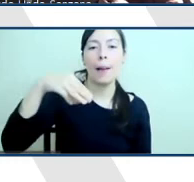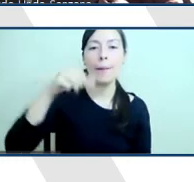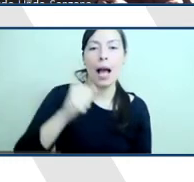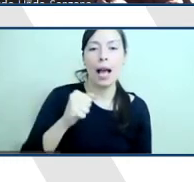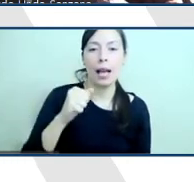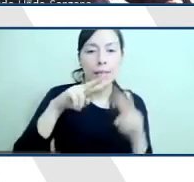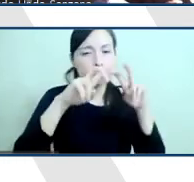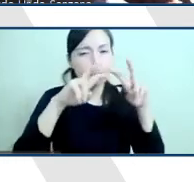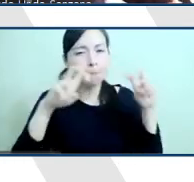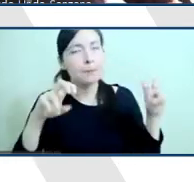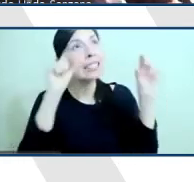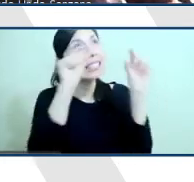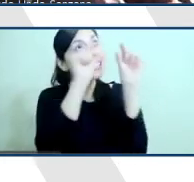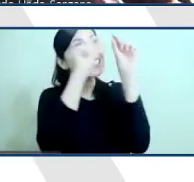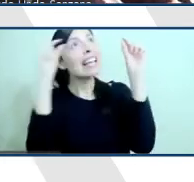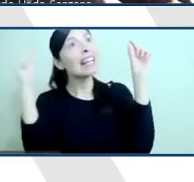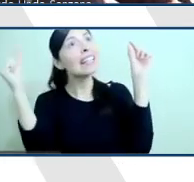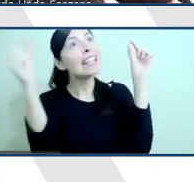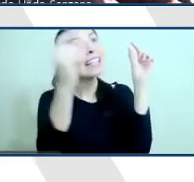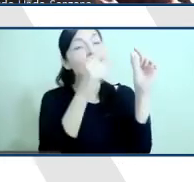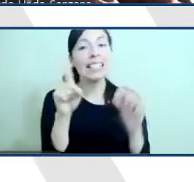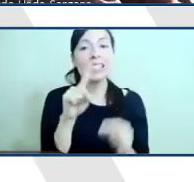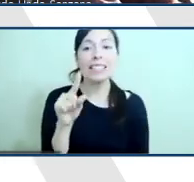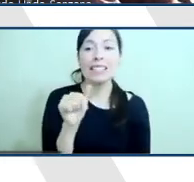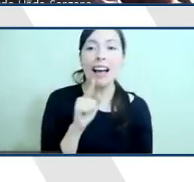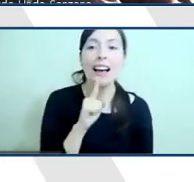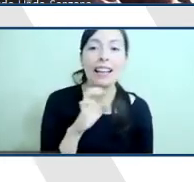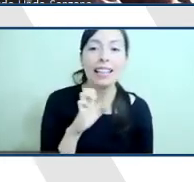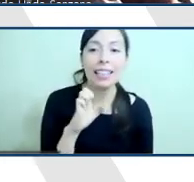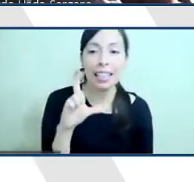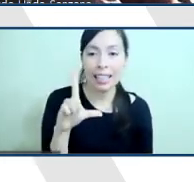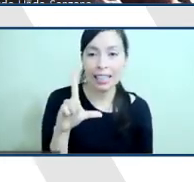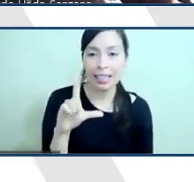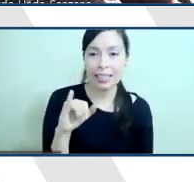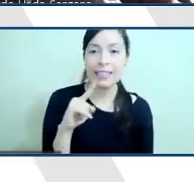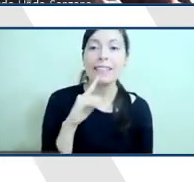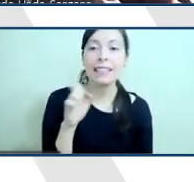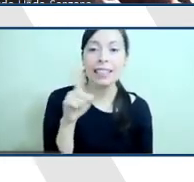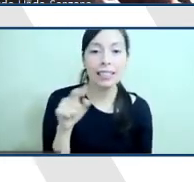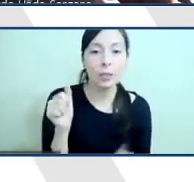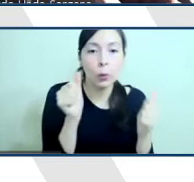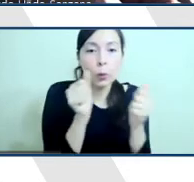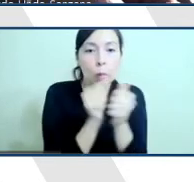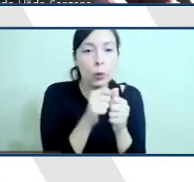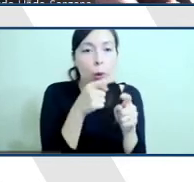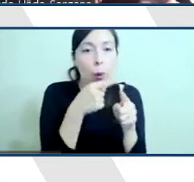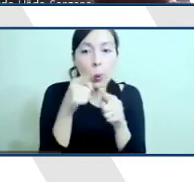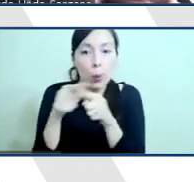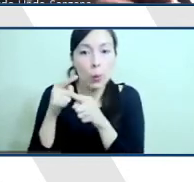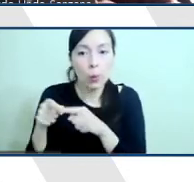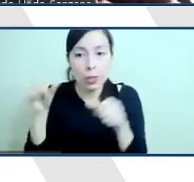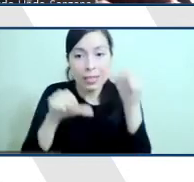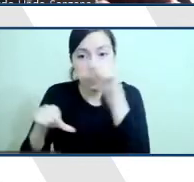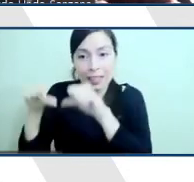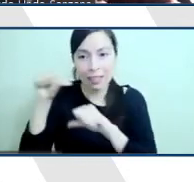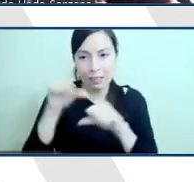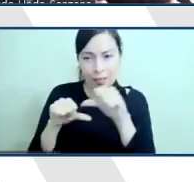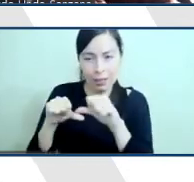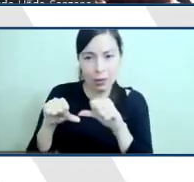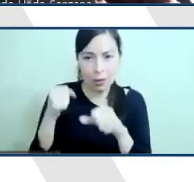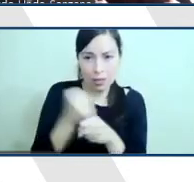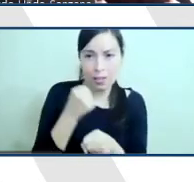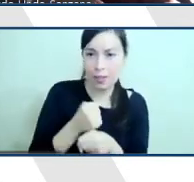precisamente seguimientos, trabajando con Juan Pablo Colque y con Jeremy Troglan Reed, que ahora se fue a la